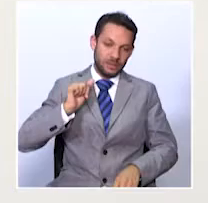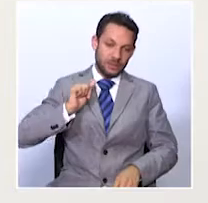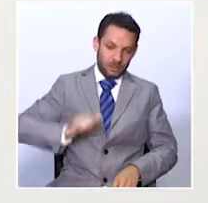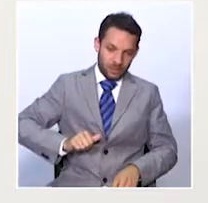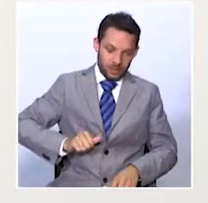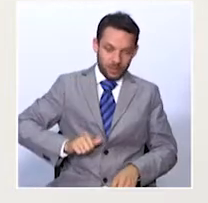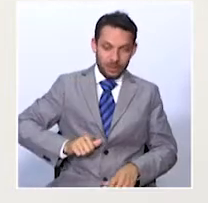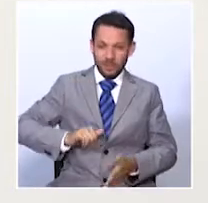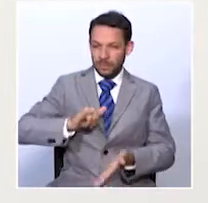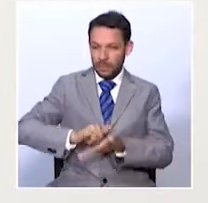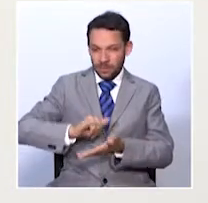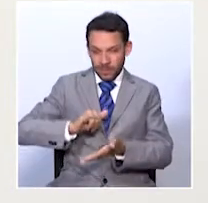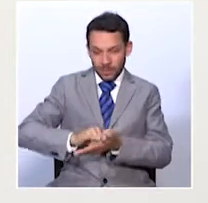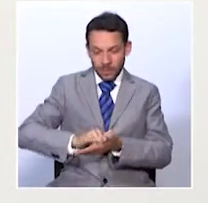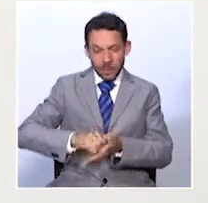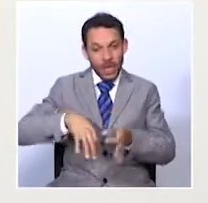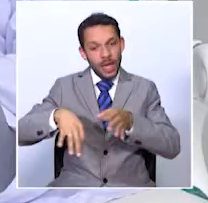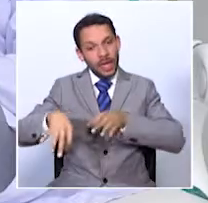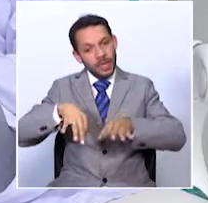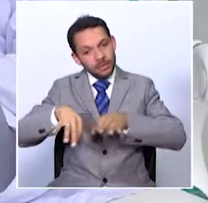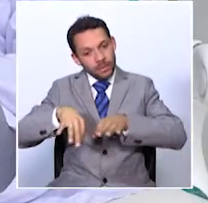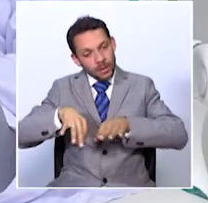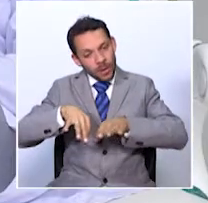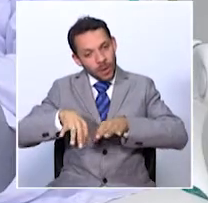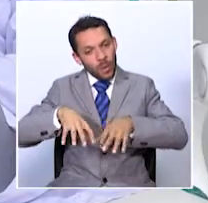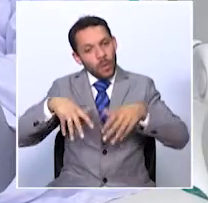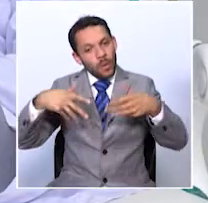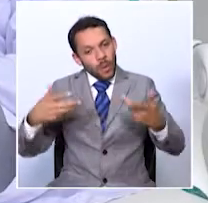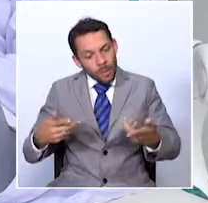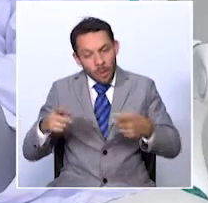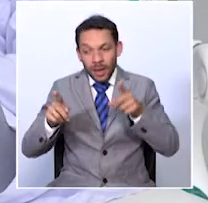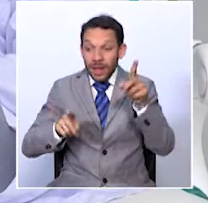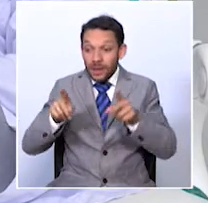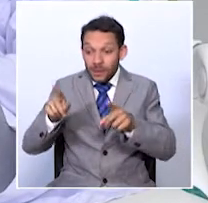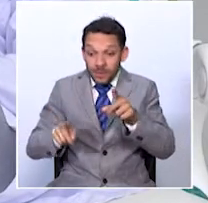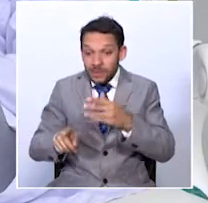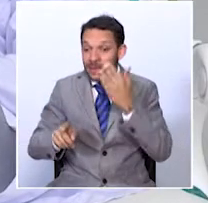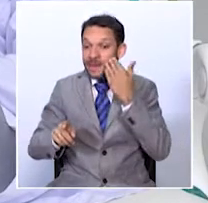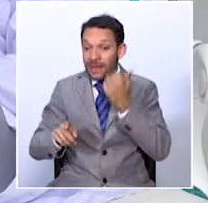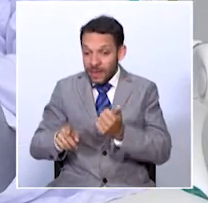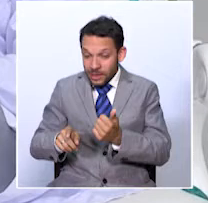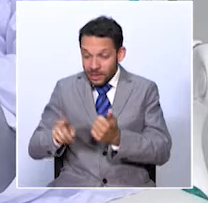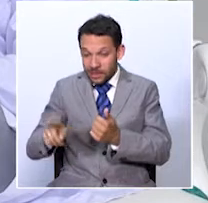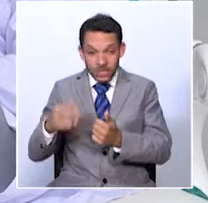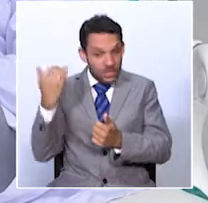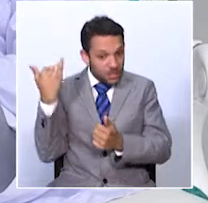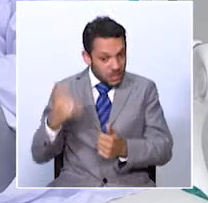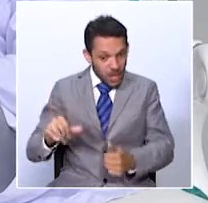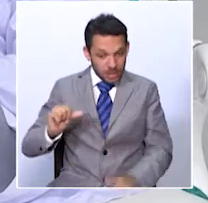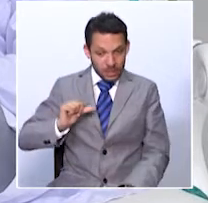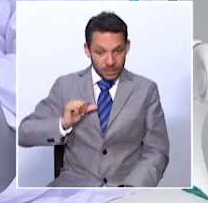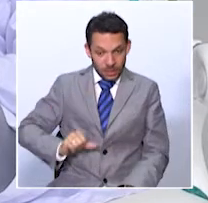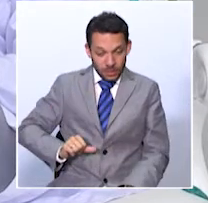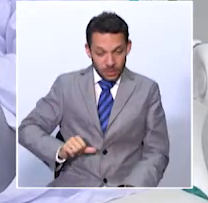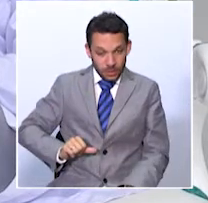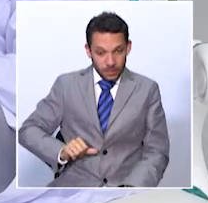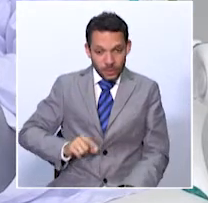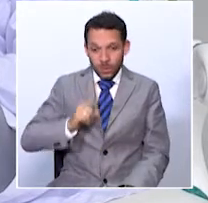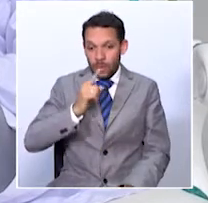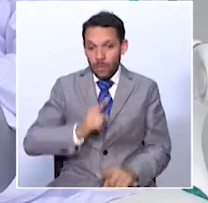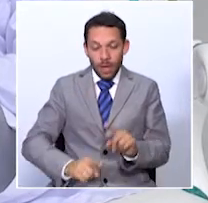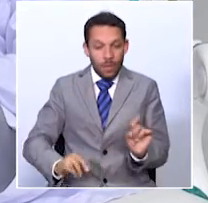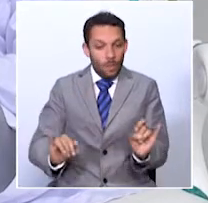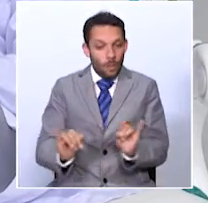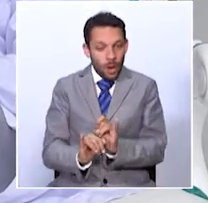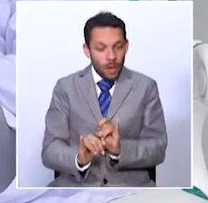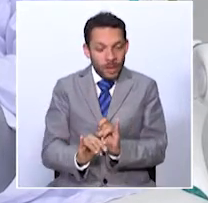algo que yo no les puedo explicar lo que sucede. Hay pacienticas que se operan y no pueden bajar ni 1 gramo de peso,